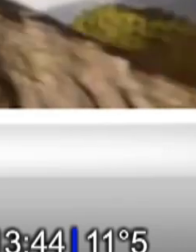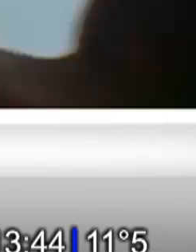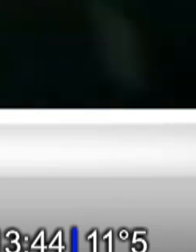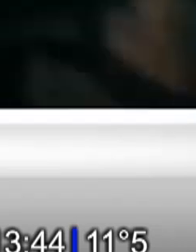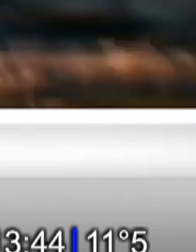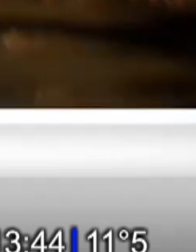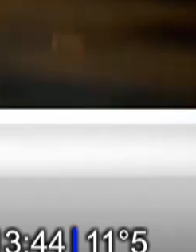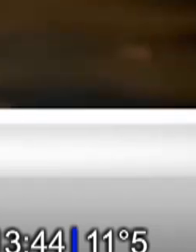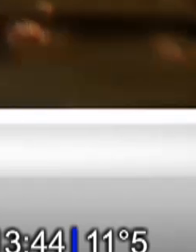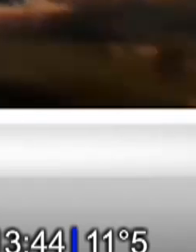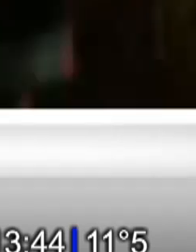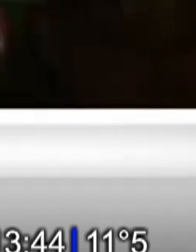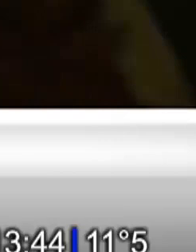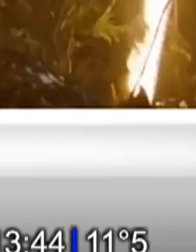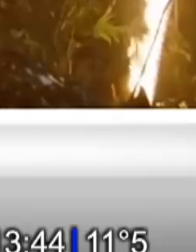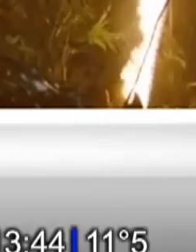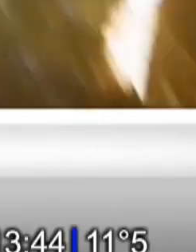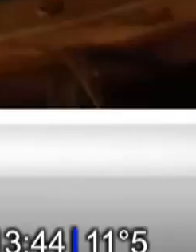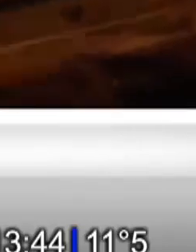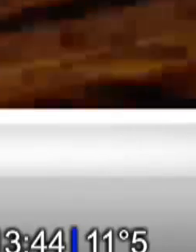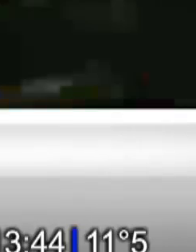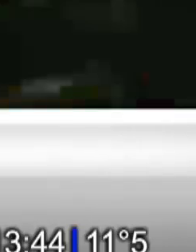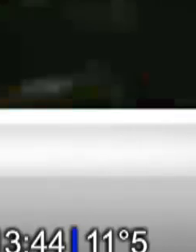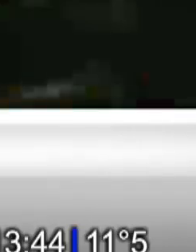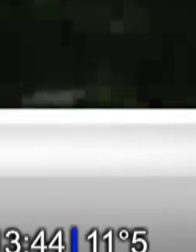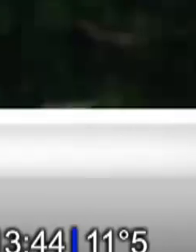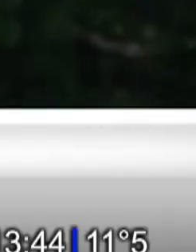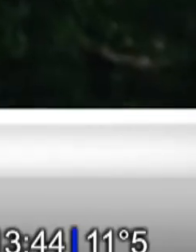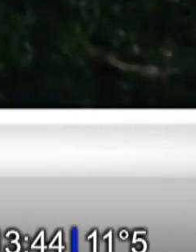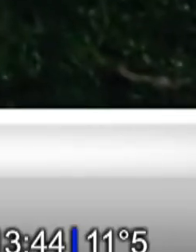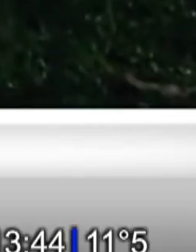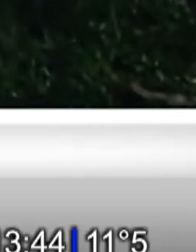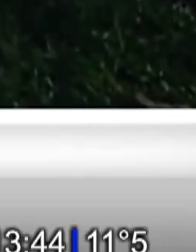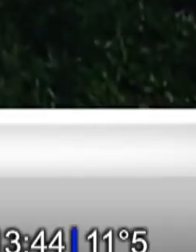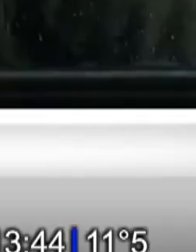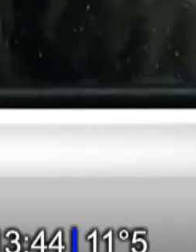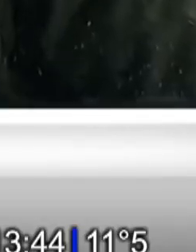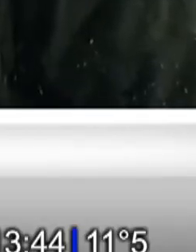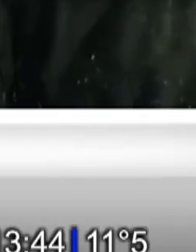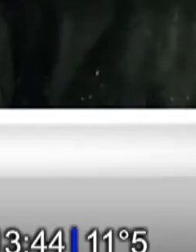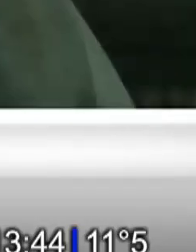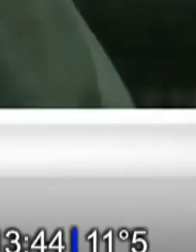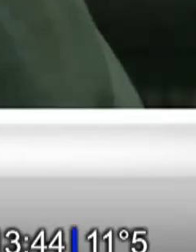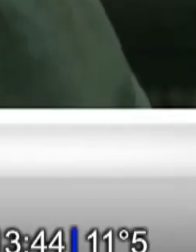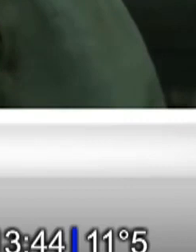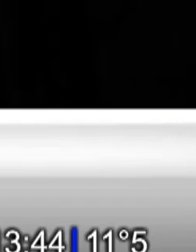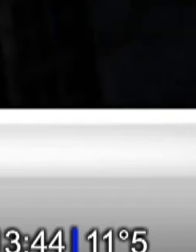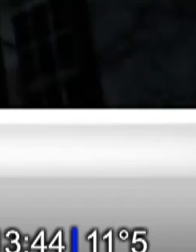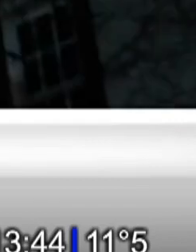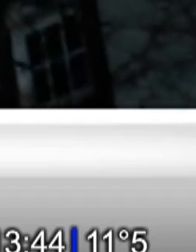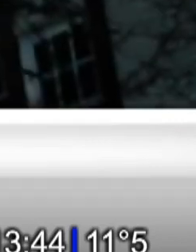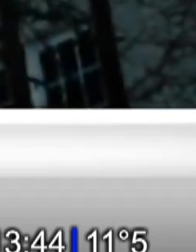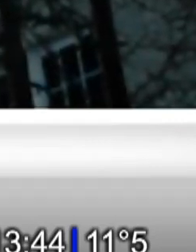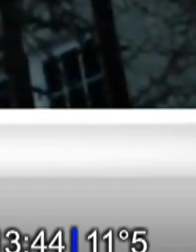cazadores más letales de todo el universo. quienes han alterado sus cuerpos con